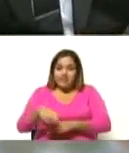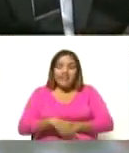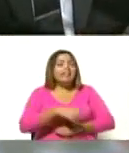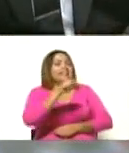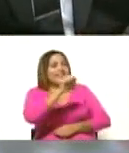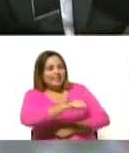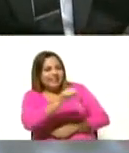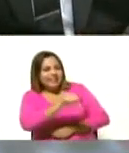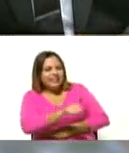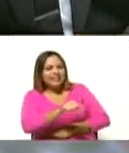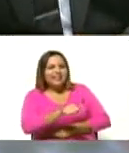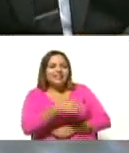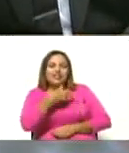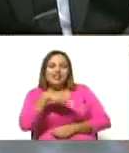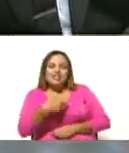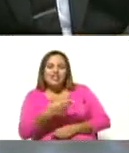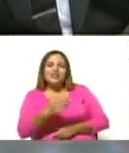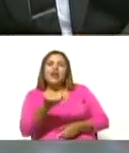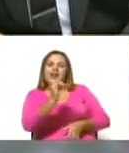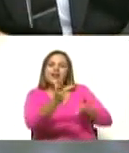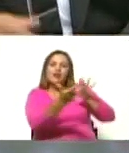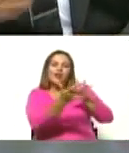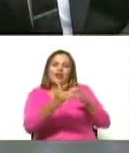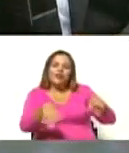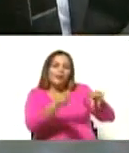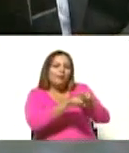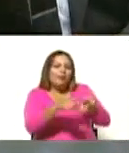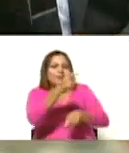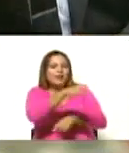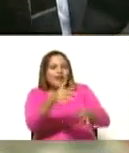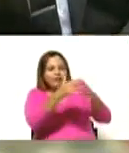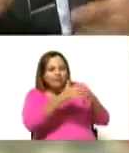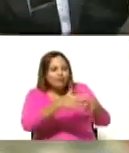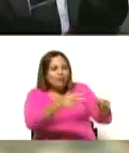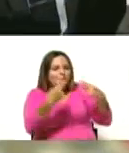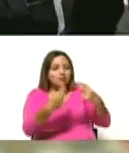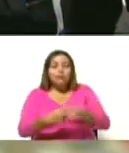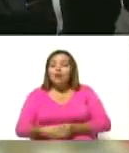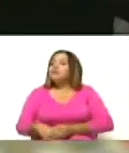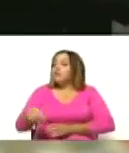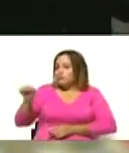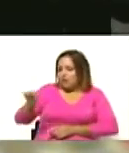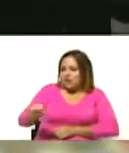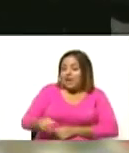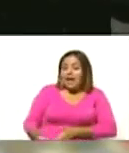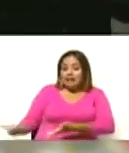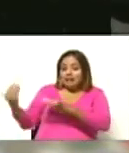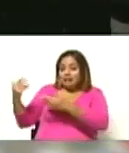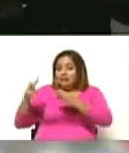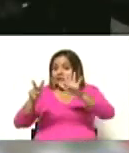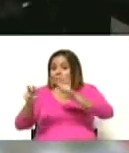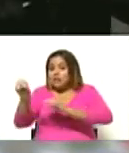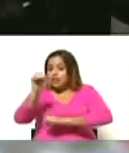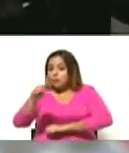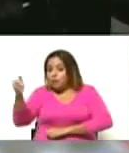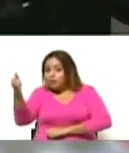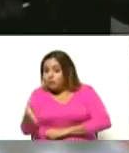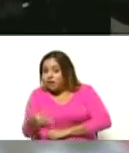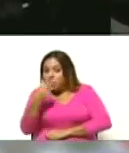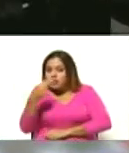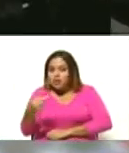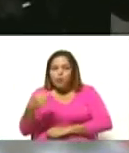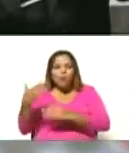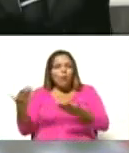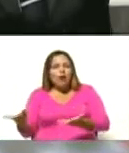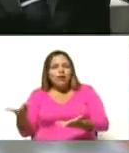Tenemos que, nos encadenamos ahí también. Sí, exacto. Ese 70%, oye, me estoy equivocando, este 70% que está aquí, ¿cuál es la